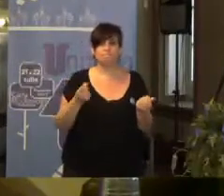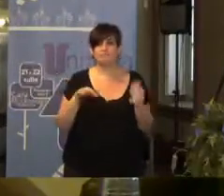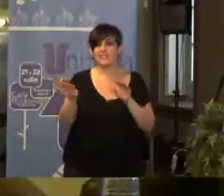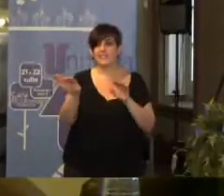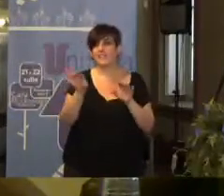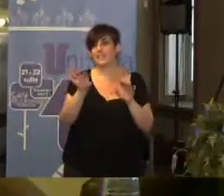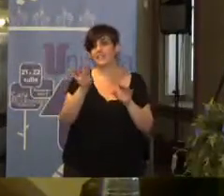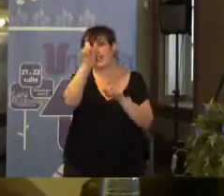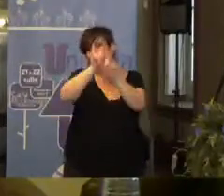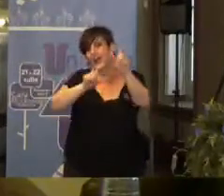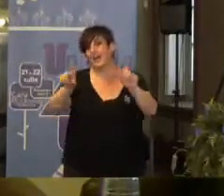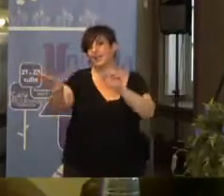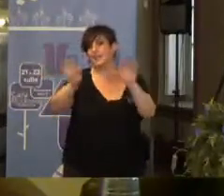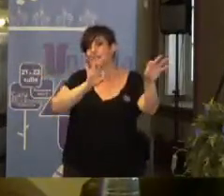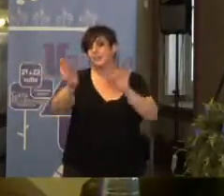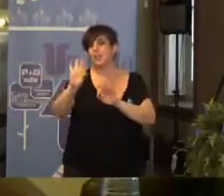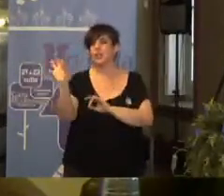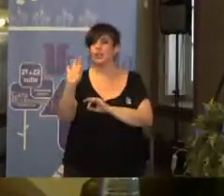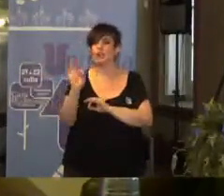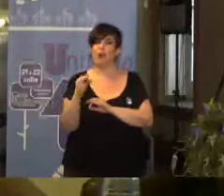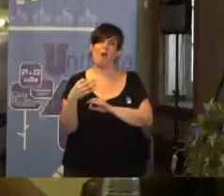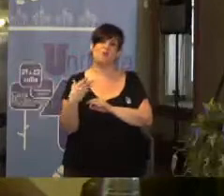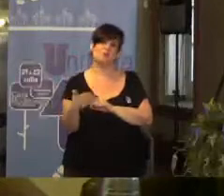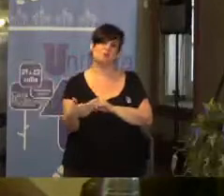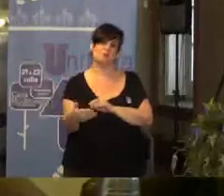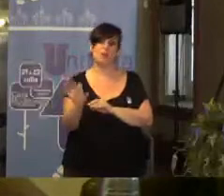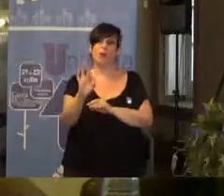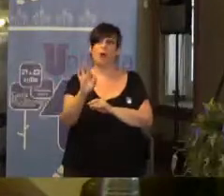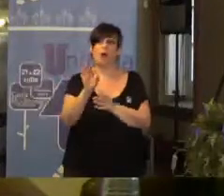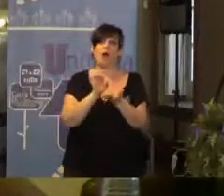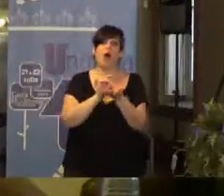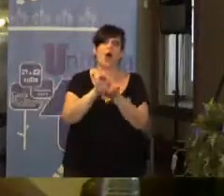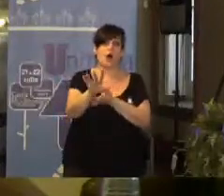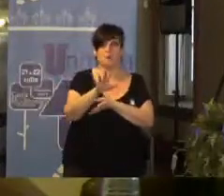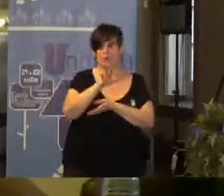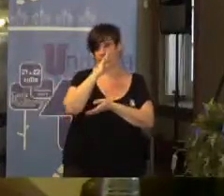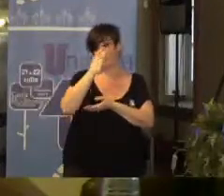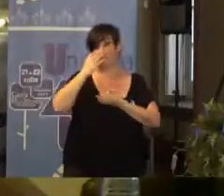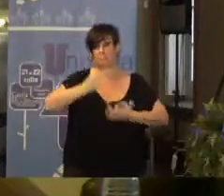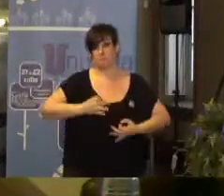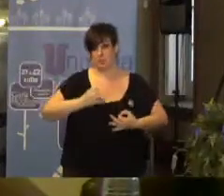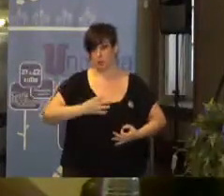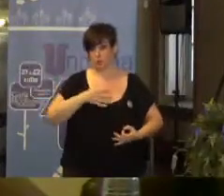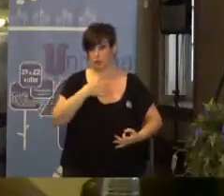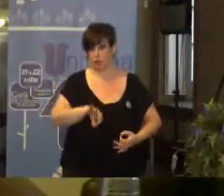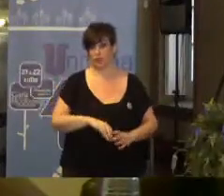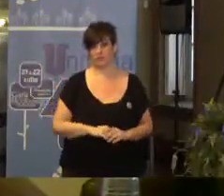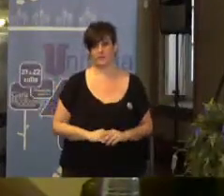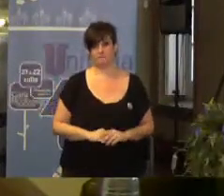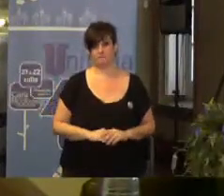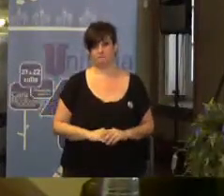seleccionar a xente, de ninguneala e de apartala porque pode ser peligroso.